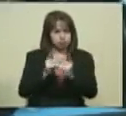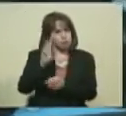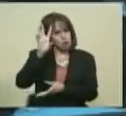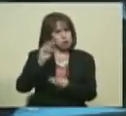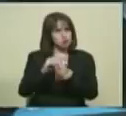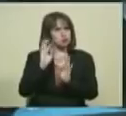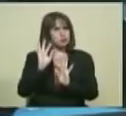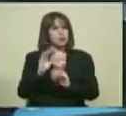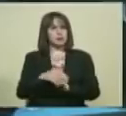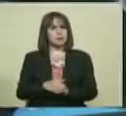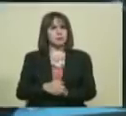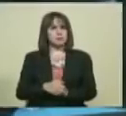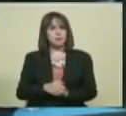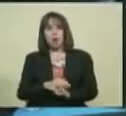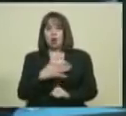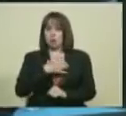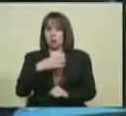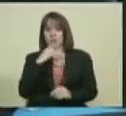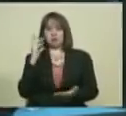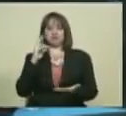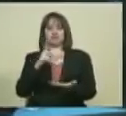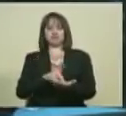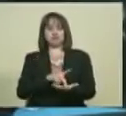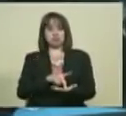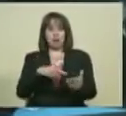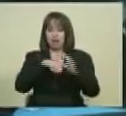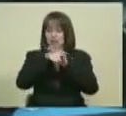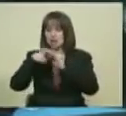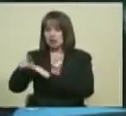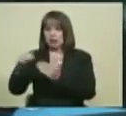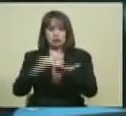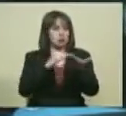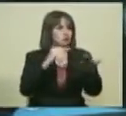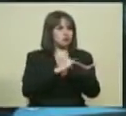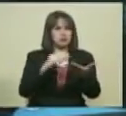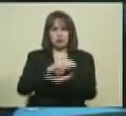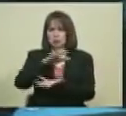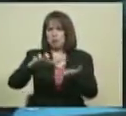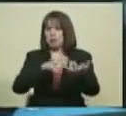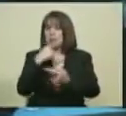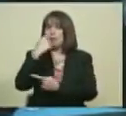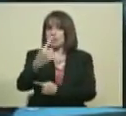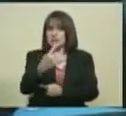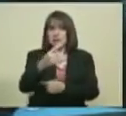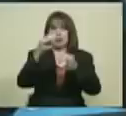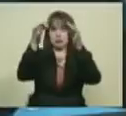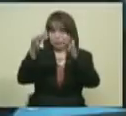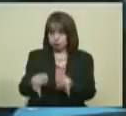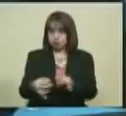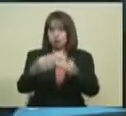podían intervenir en los asuntos internos de un Estado taxativamente, porque así lo dicen sus